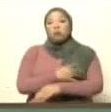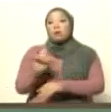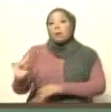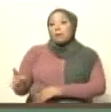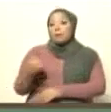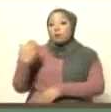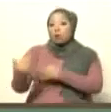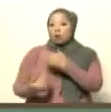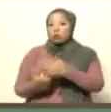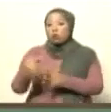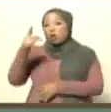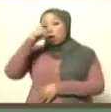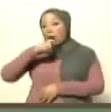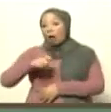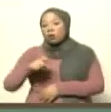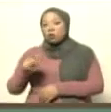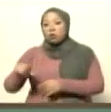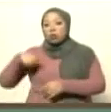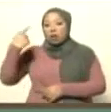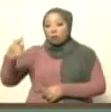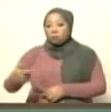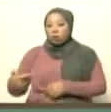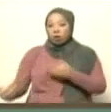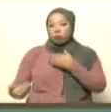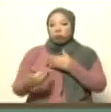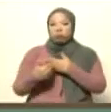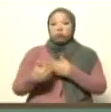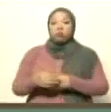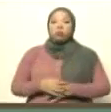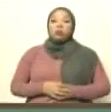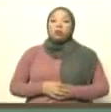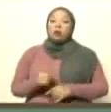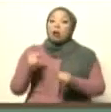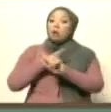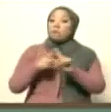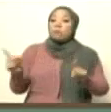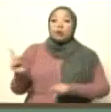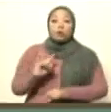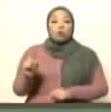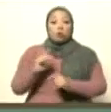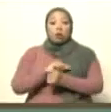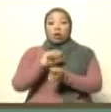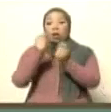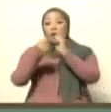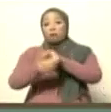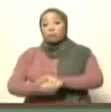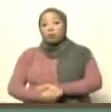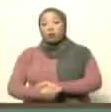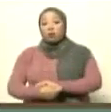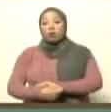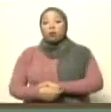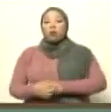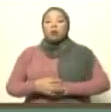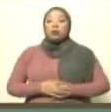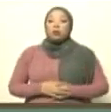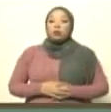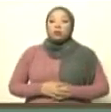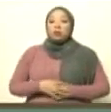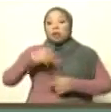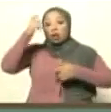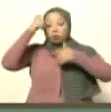hasta que un año después los vencimos totalmente, pero no han cambiado. Después pasó lo del comandante